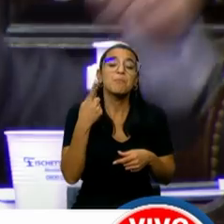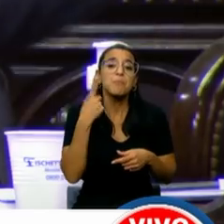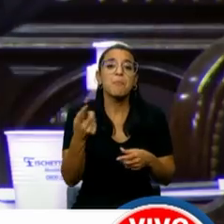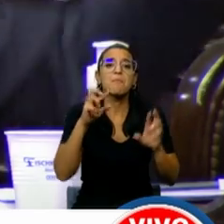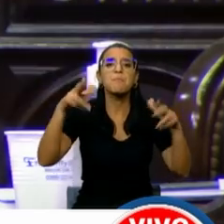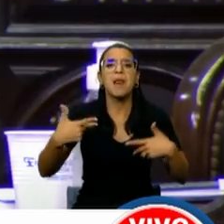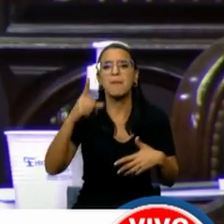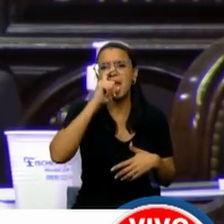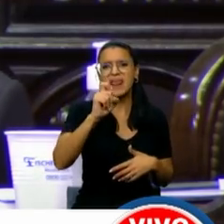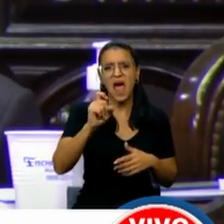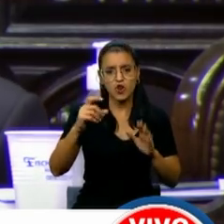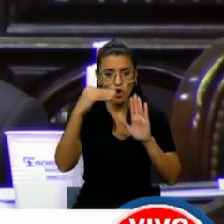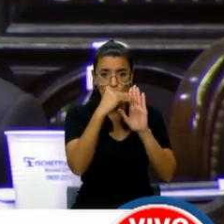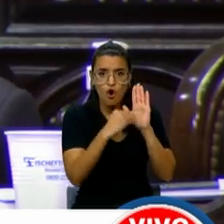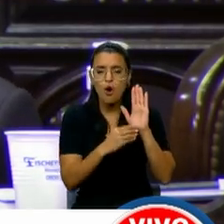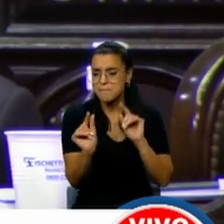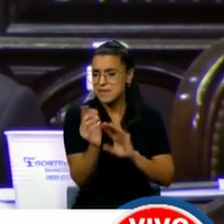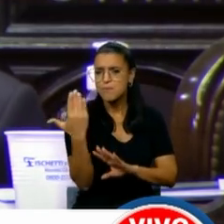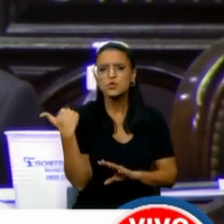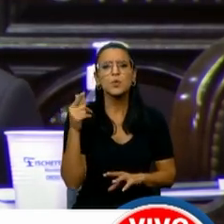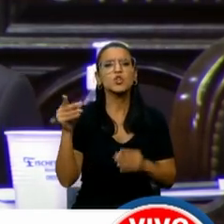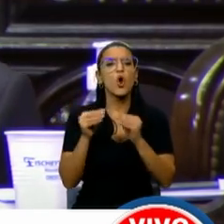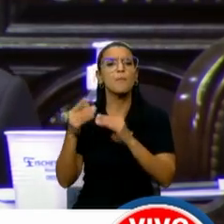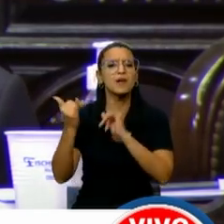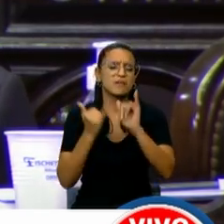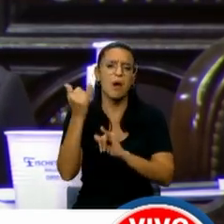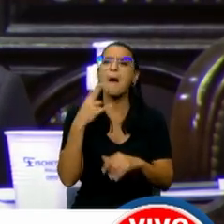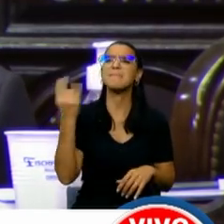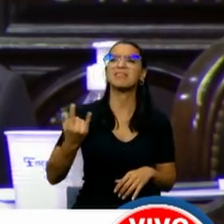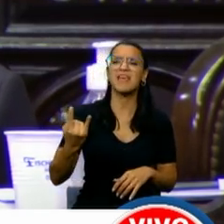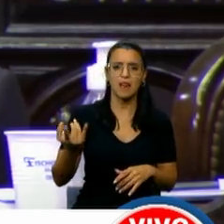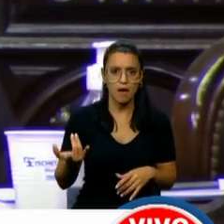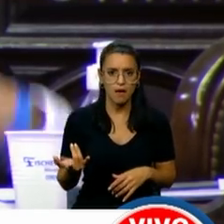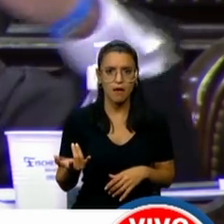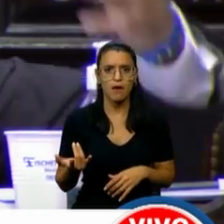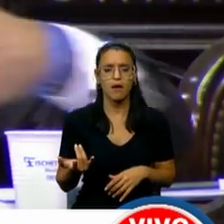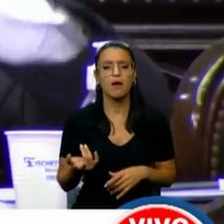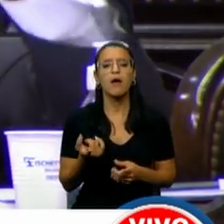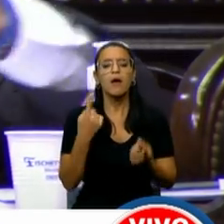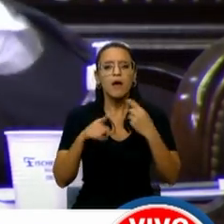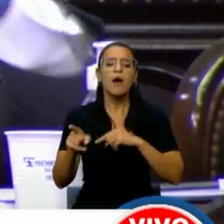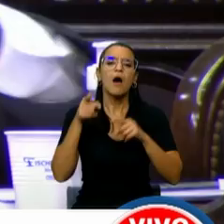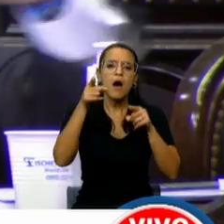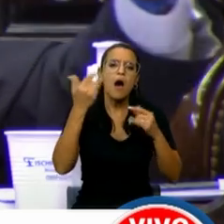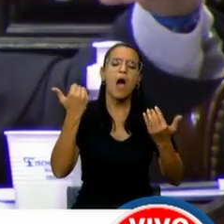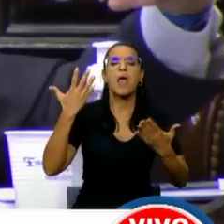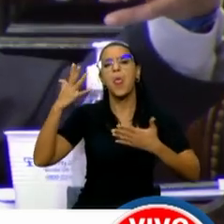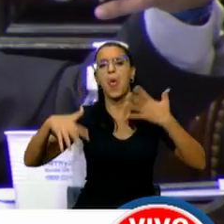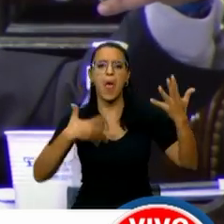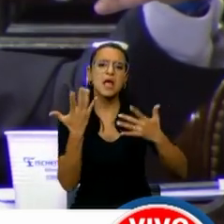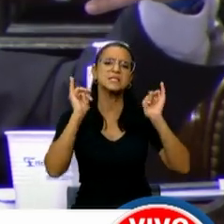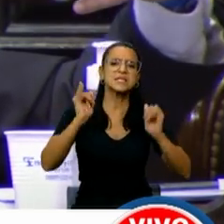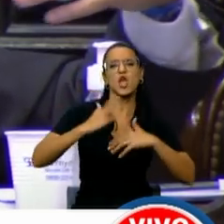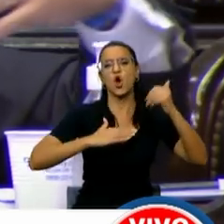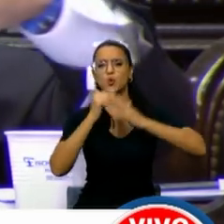el plan del grano ese famoso plan de granos que recién un compañero contaba que fue una falacia y empezaron con una pantomima de que le iban a